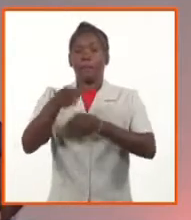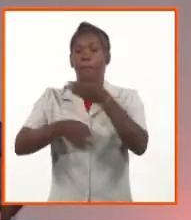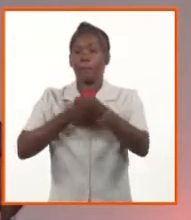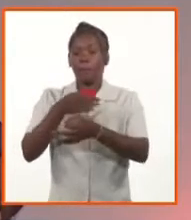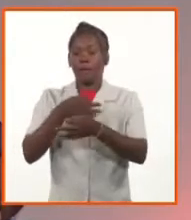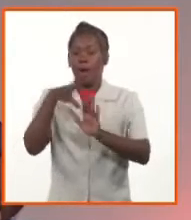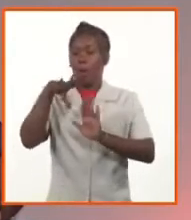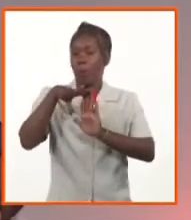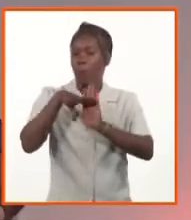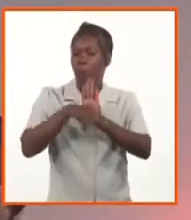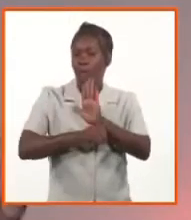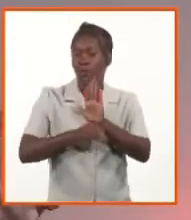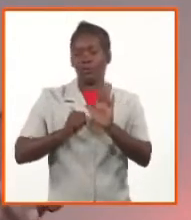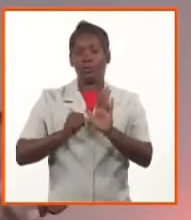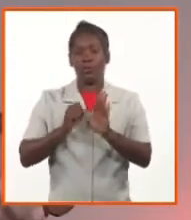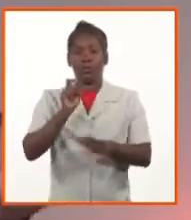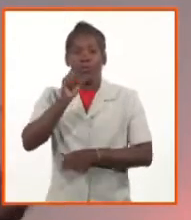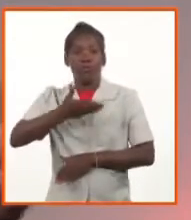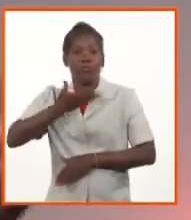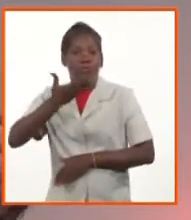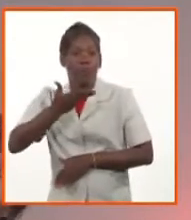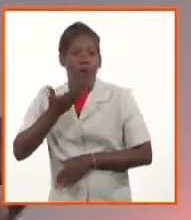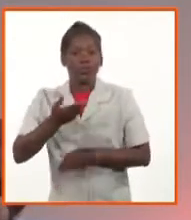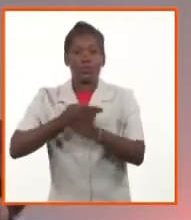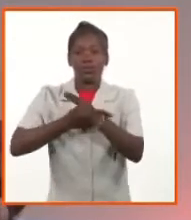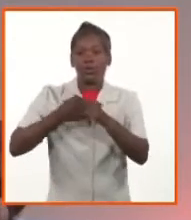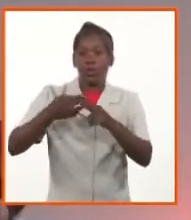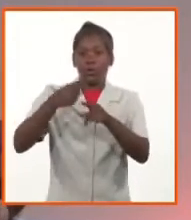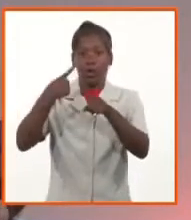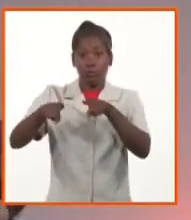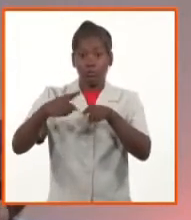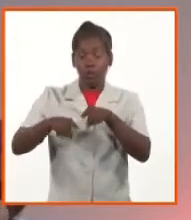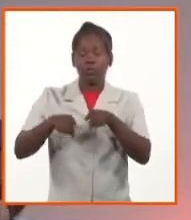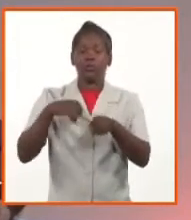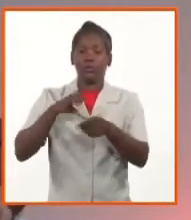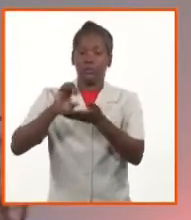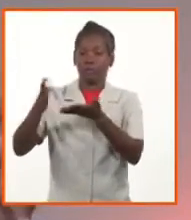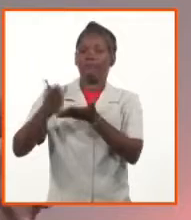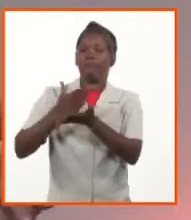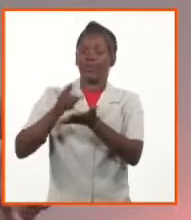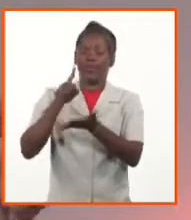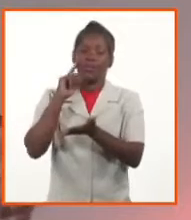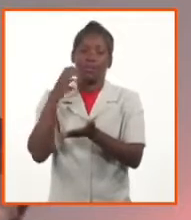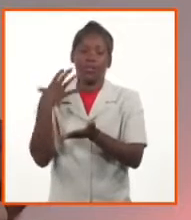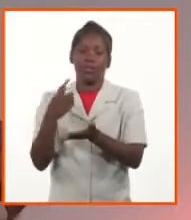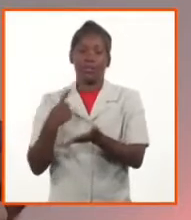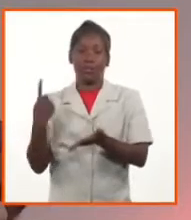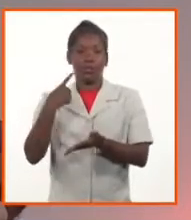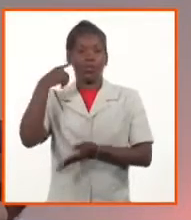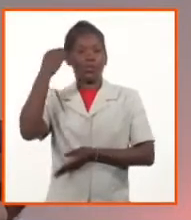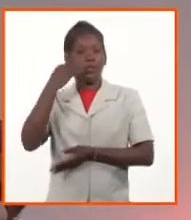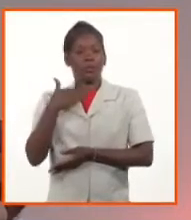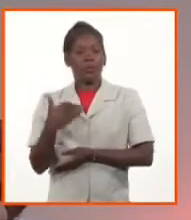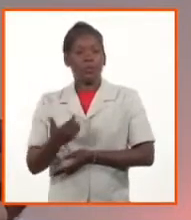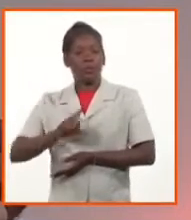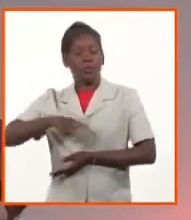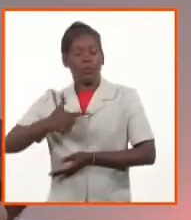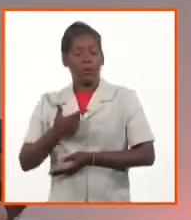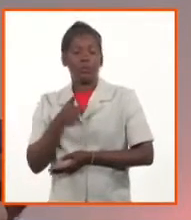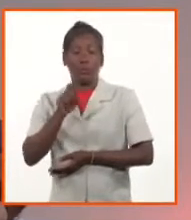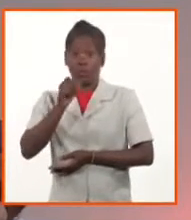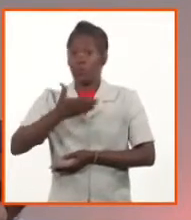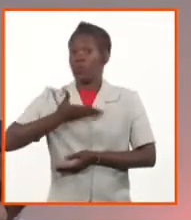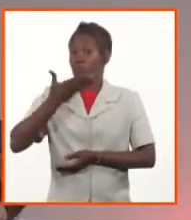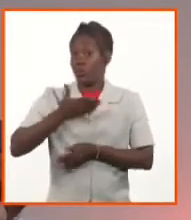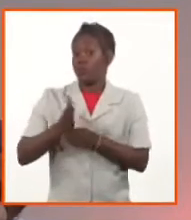cuentos como Deshonra, hay otros como Los Antepasados, que le da nombre general al libro, Mi Amante de la Tierra, un cuento en el que ya se